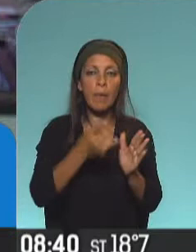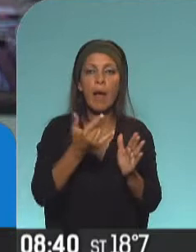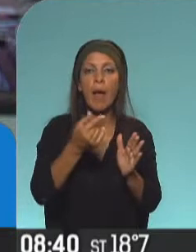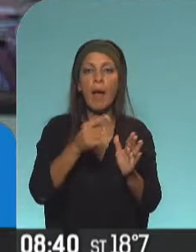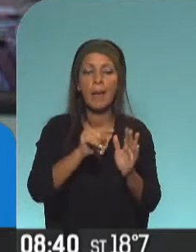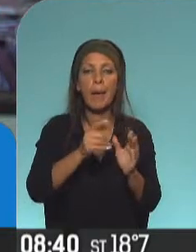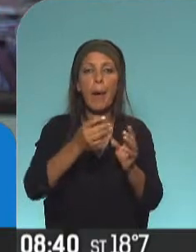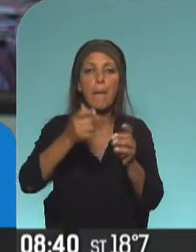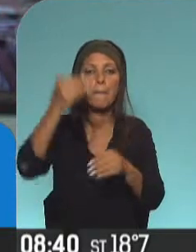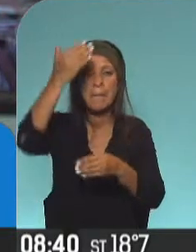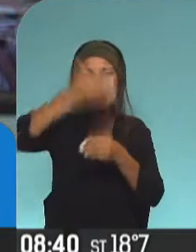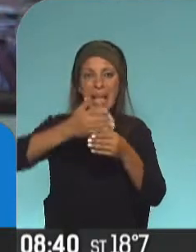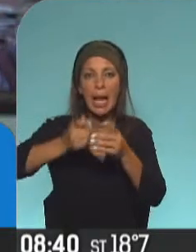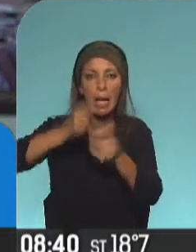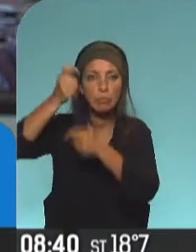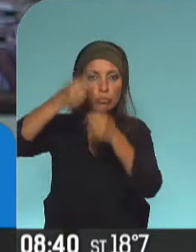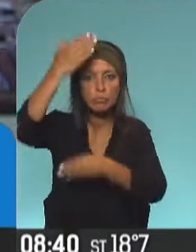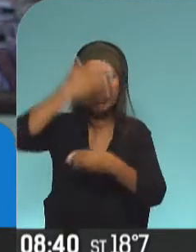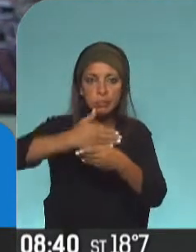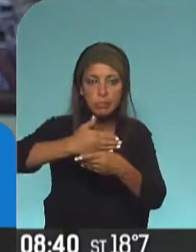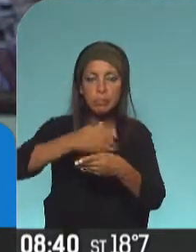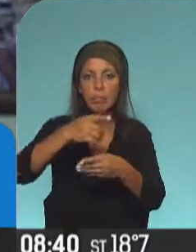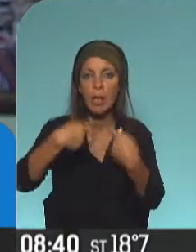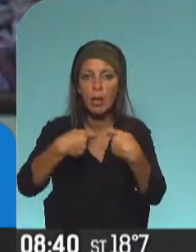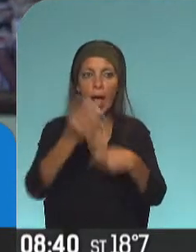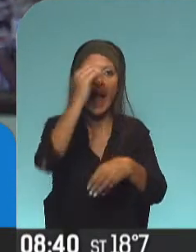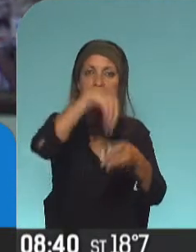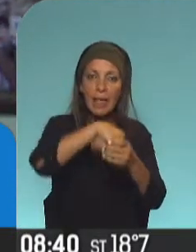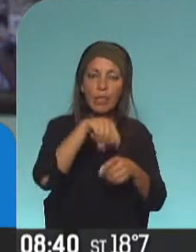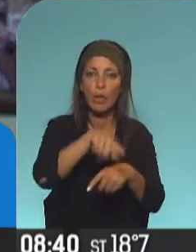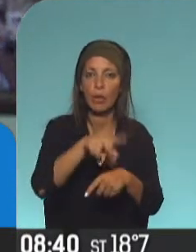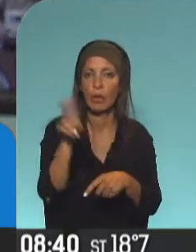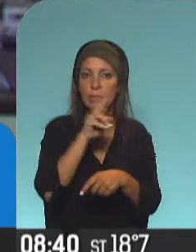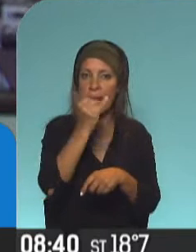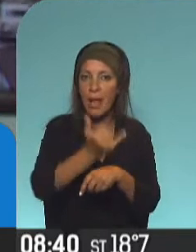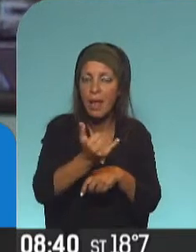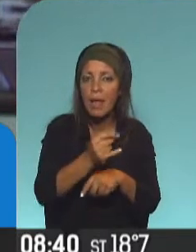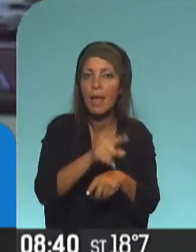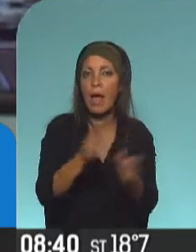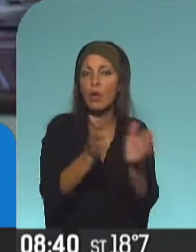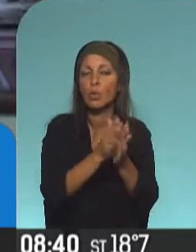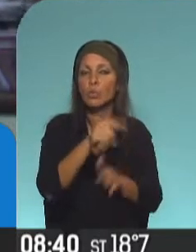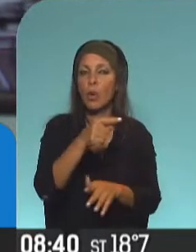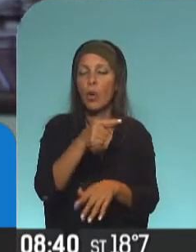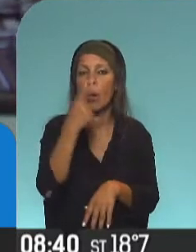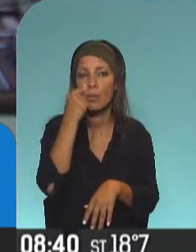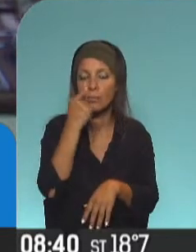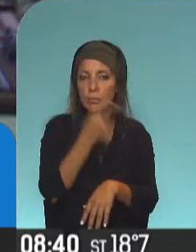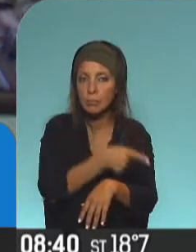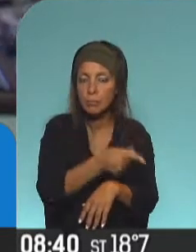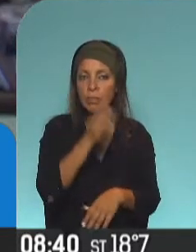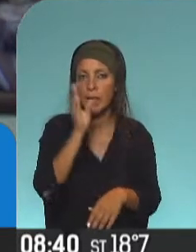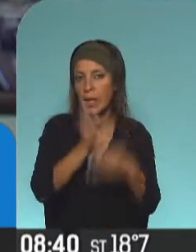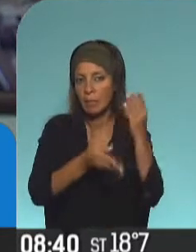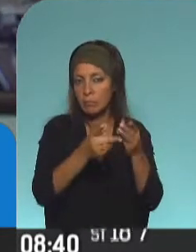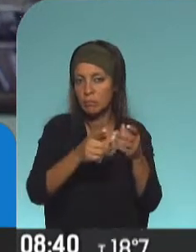persianas bajas del local, que estaba ahí adentro, ella junto con este agresor. Y